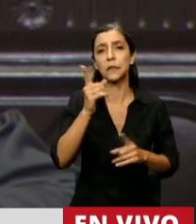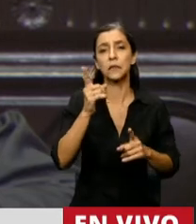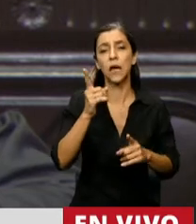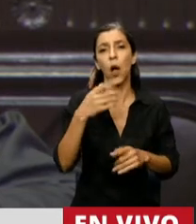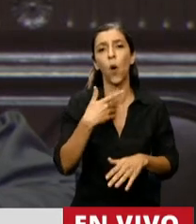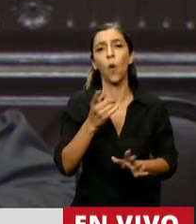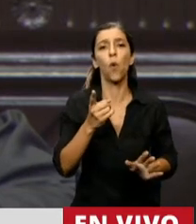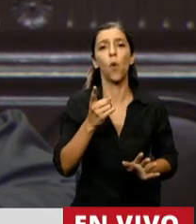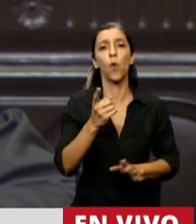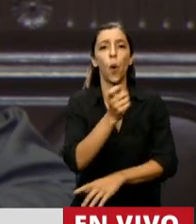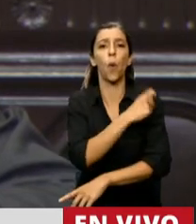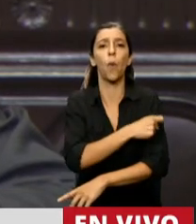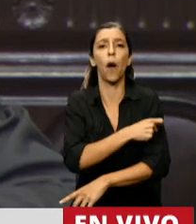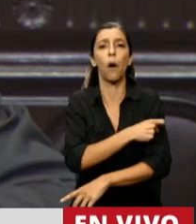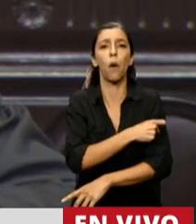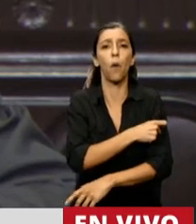bien